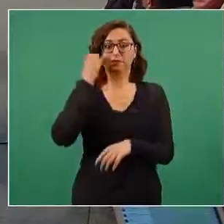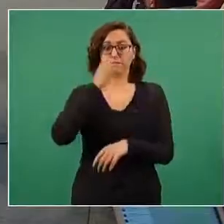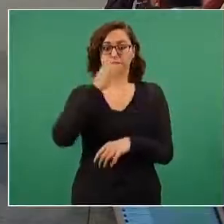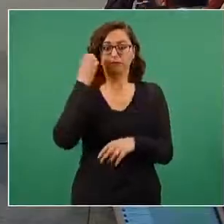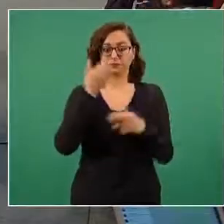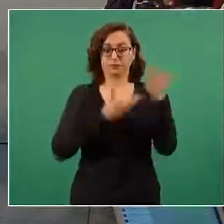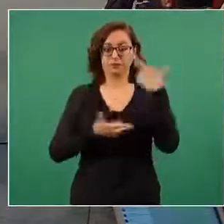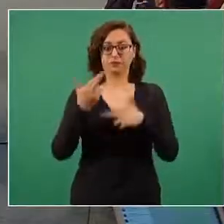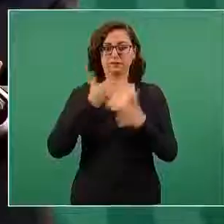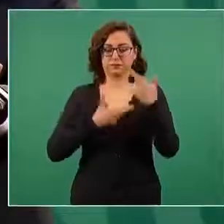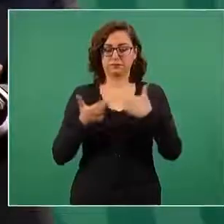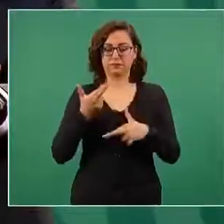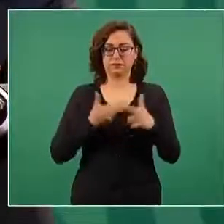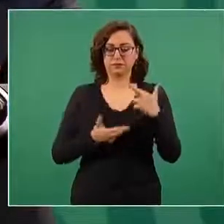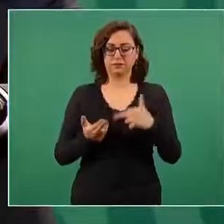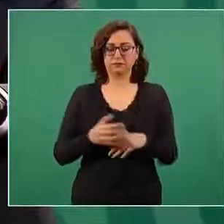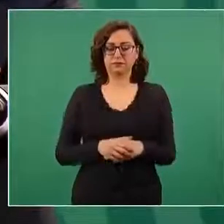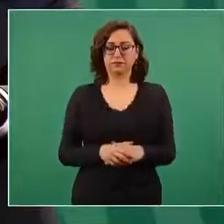a clase, aun cuando,